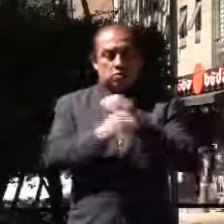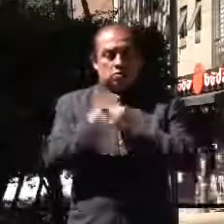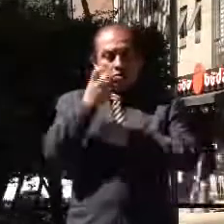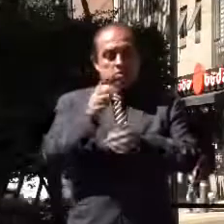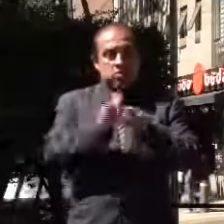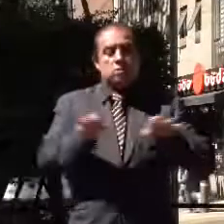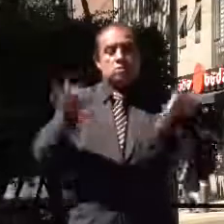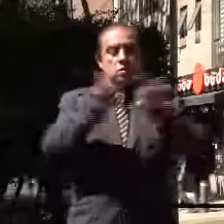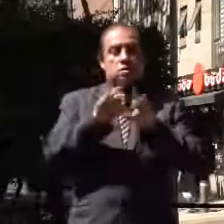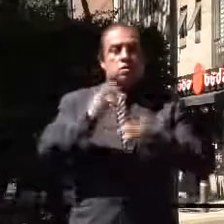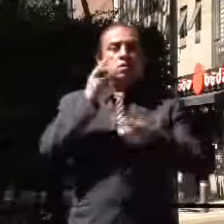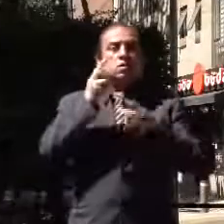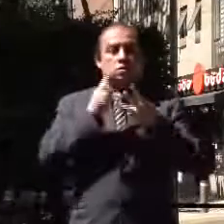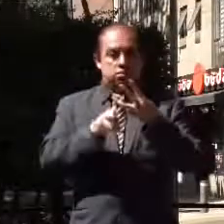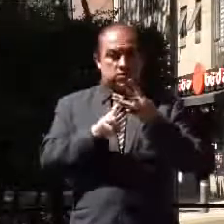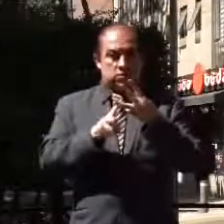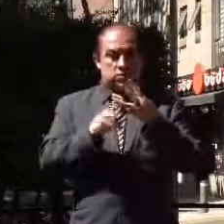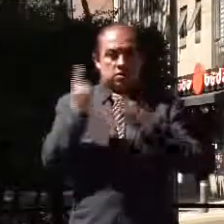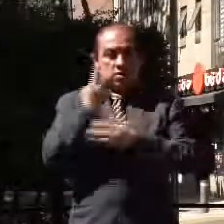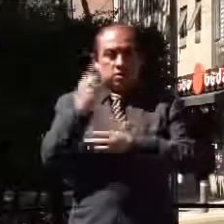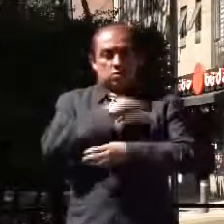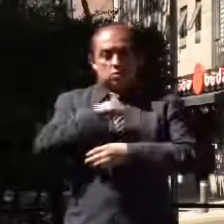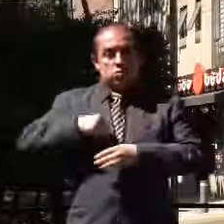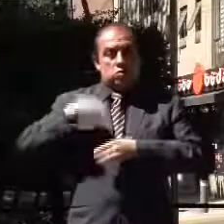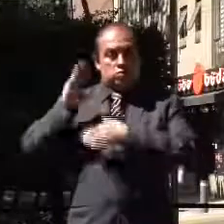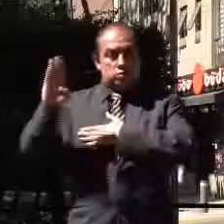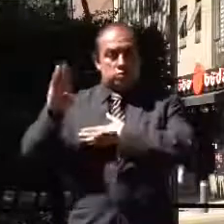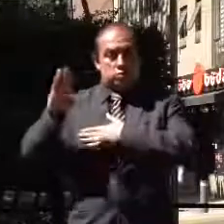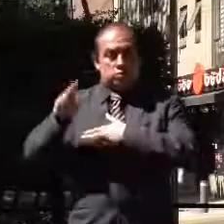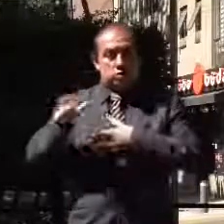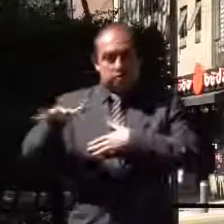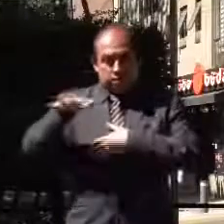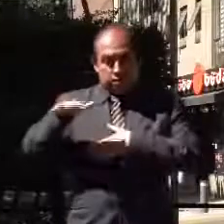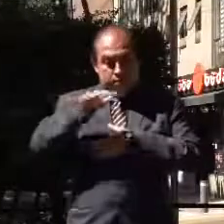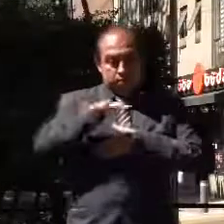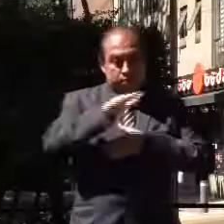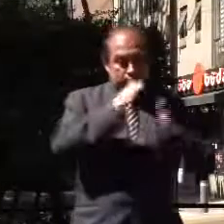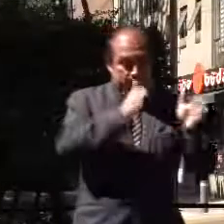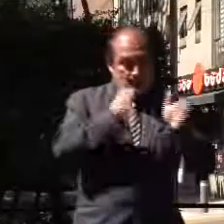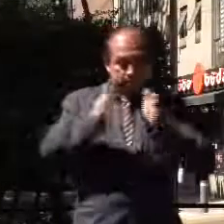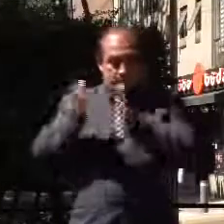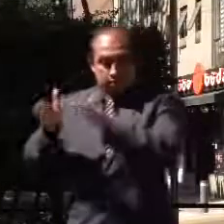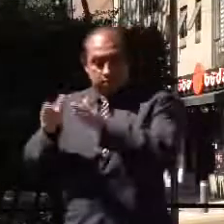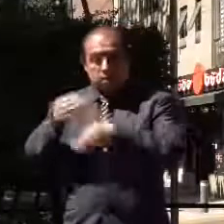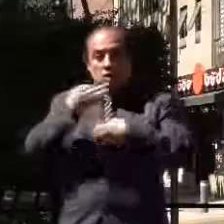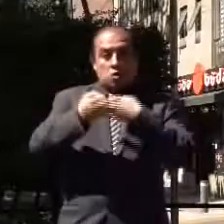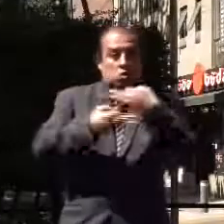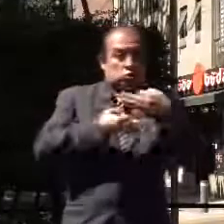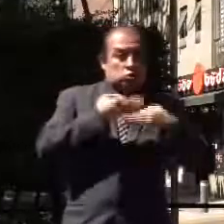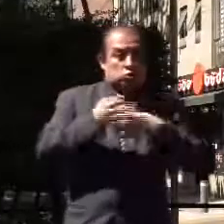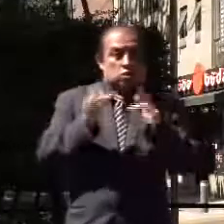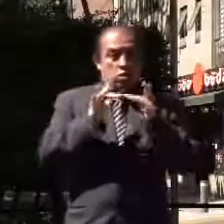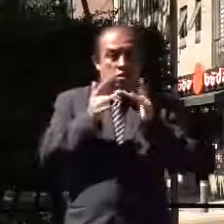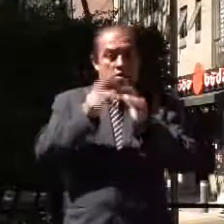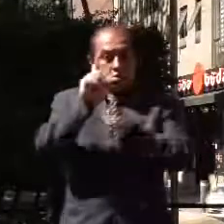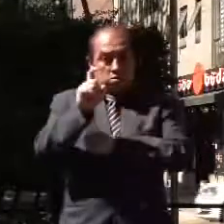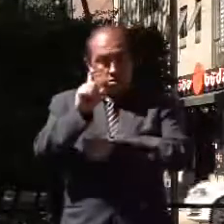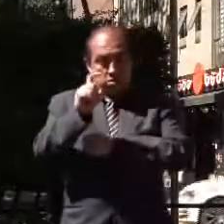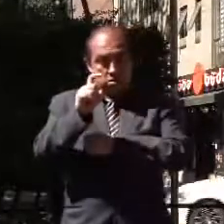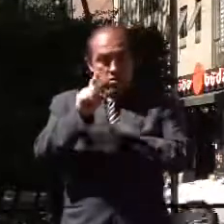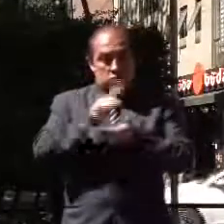Y la tercera, pues es que nuestro compromiso es sectorizar toda la red de agua potable de la ciudad.